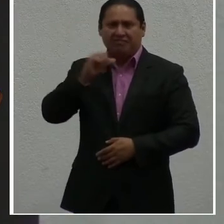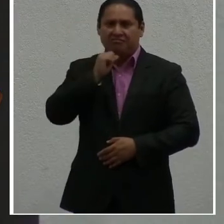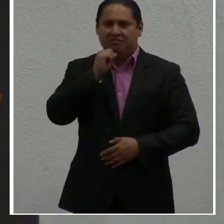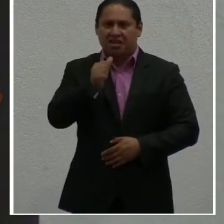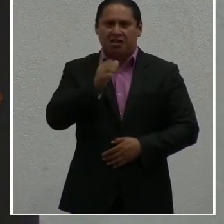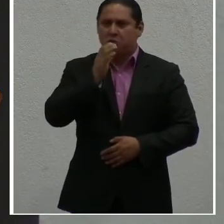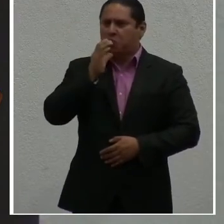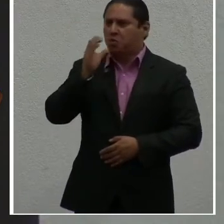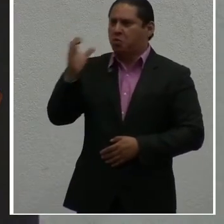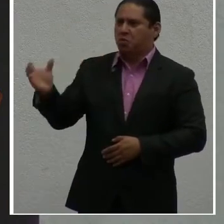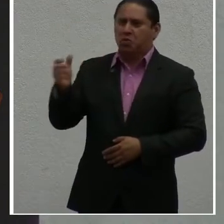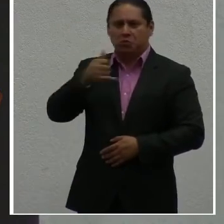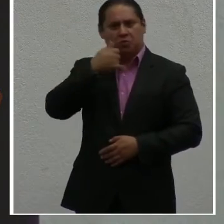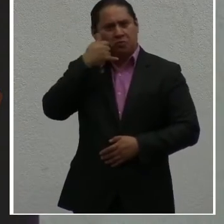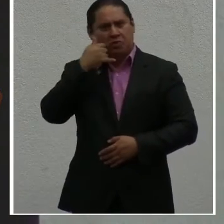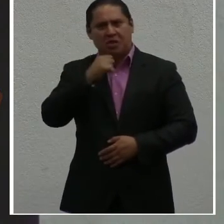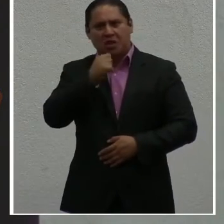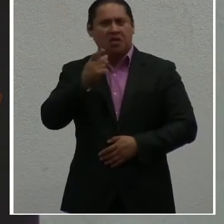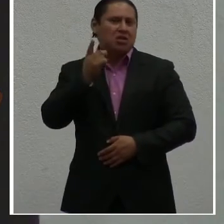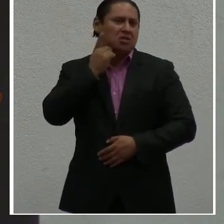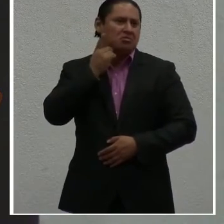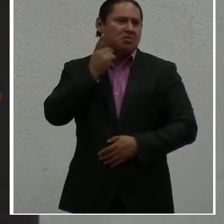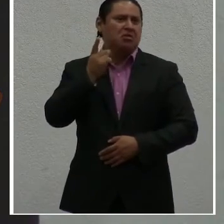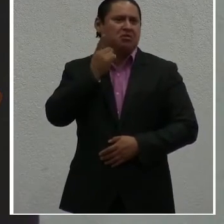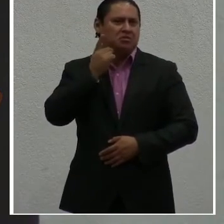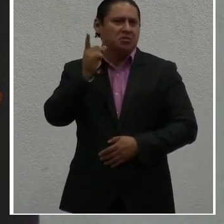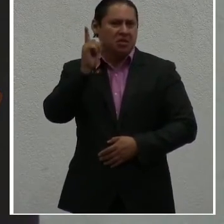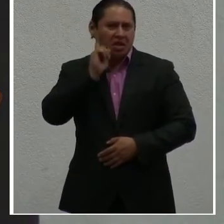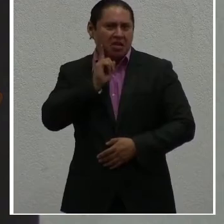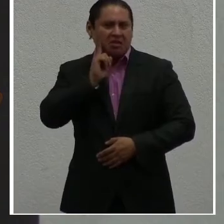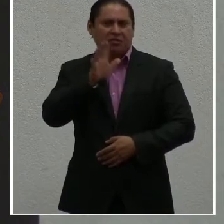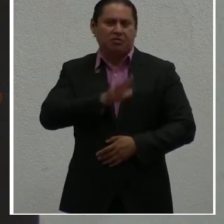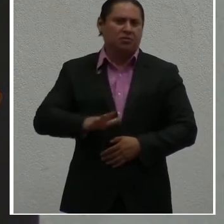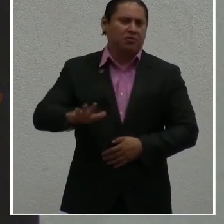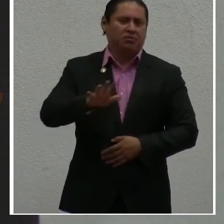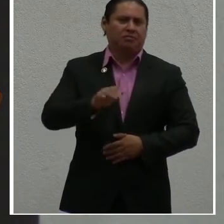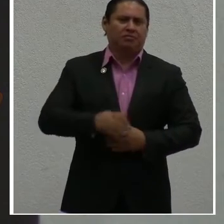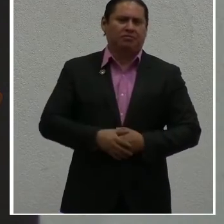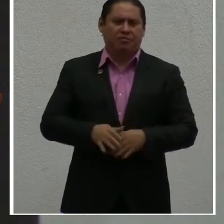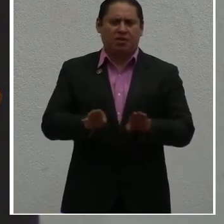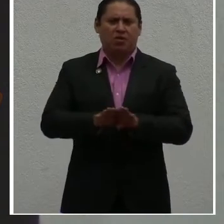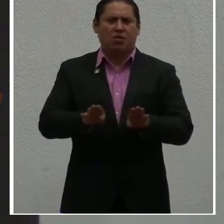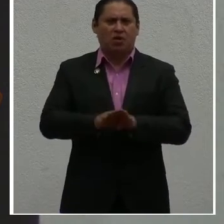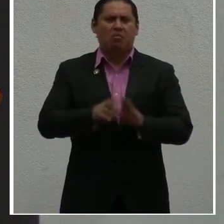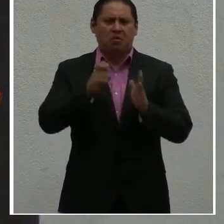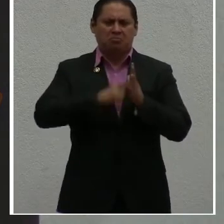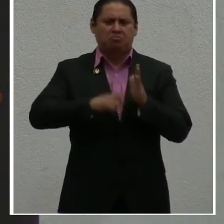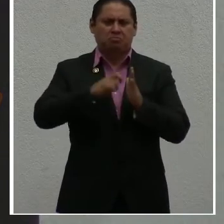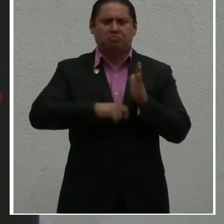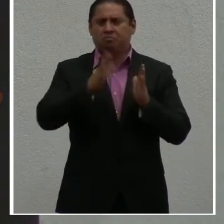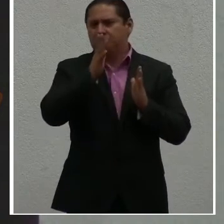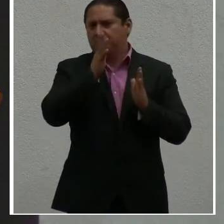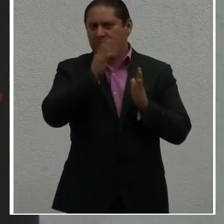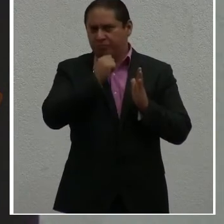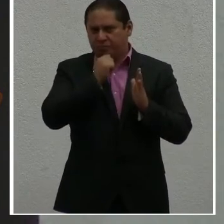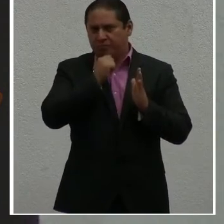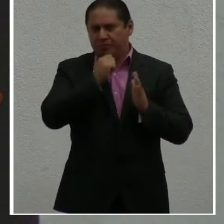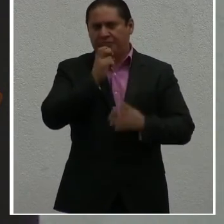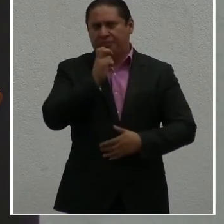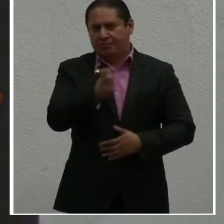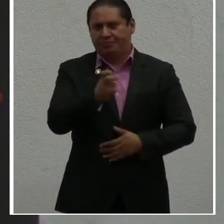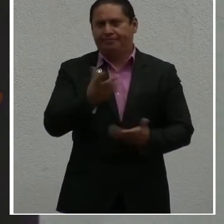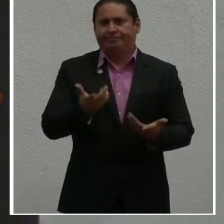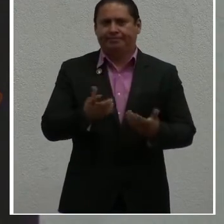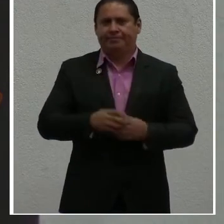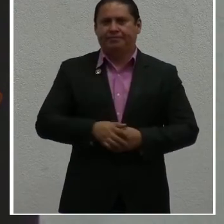contestan las llamadas a los diputados o diputadas. ¿Cómo vamos a componer las cosas así? Necesitamos ir